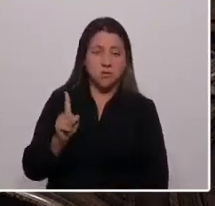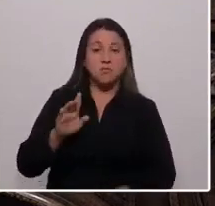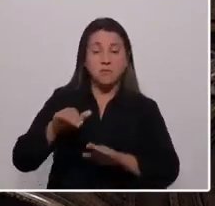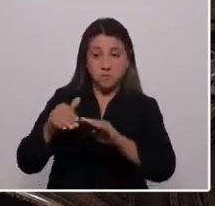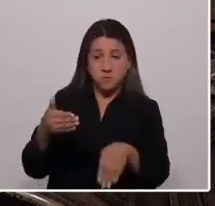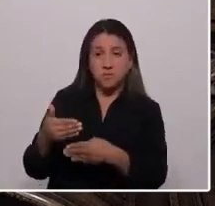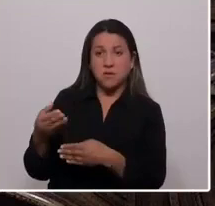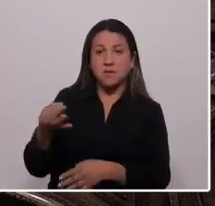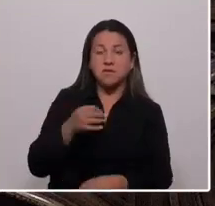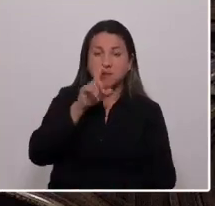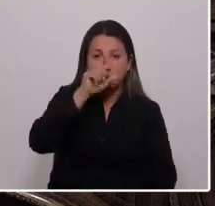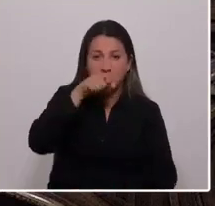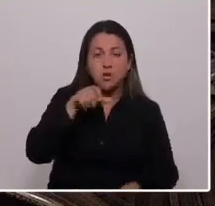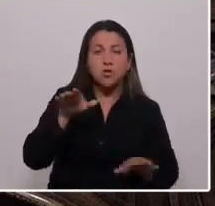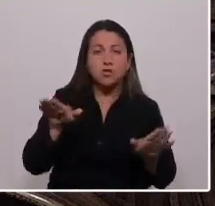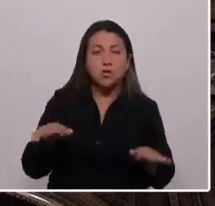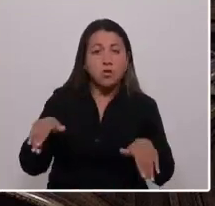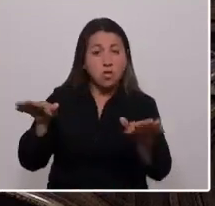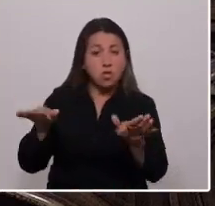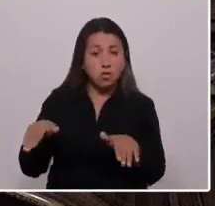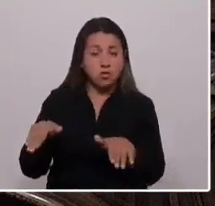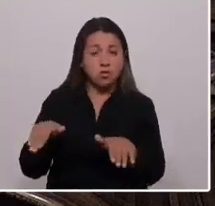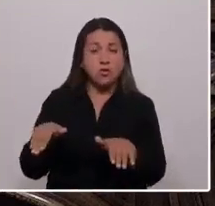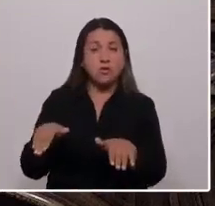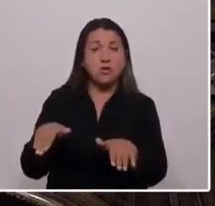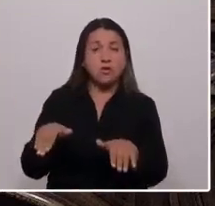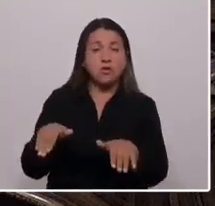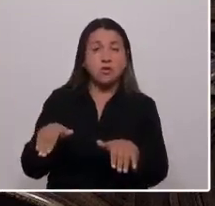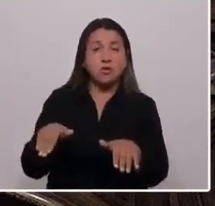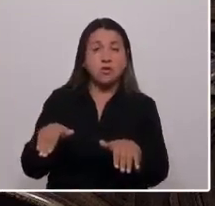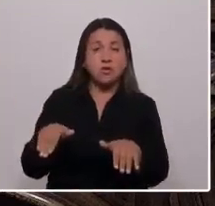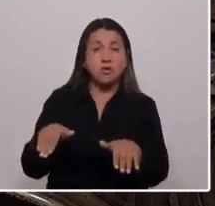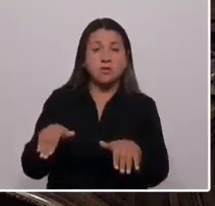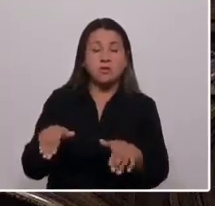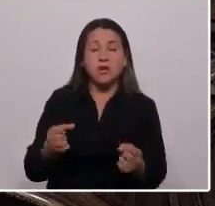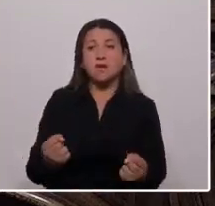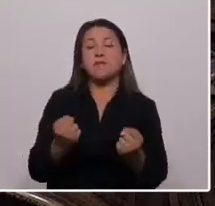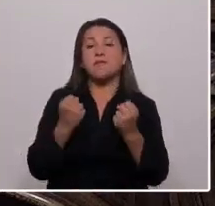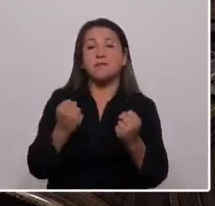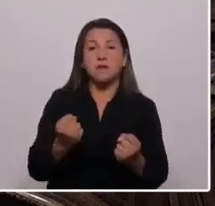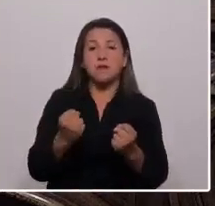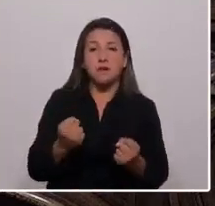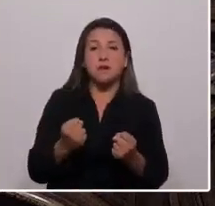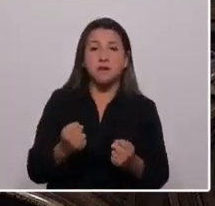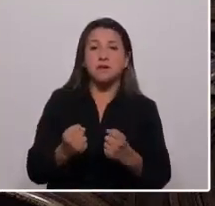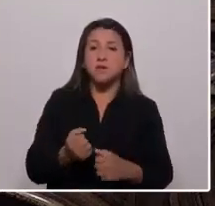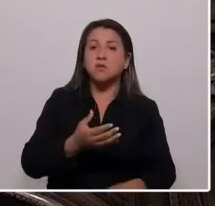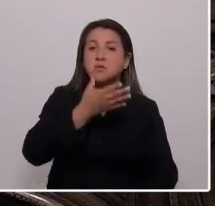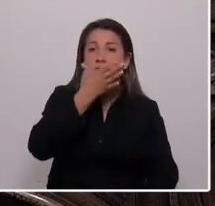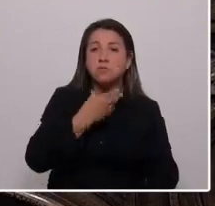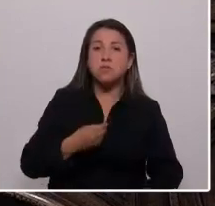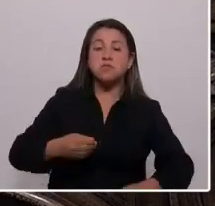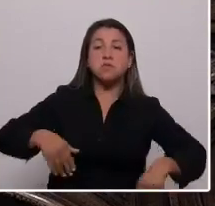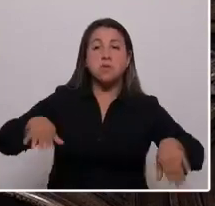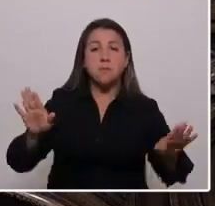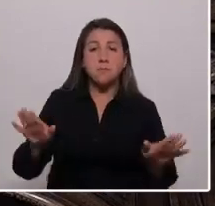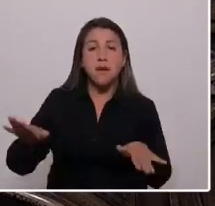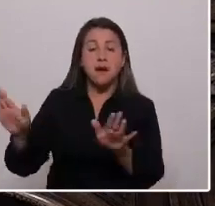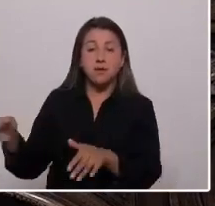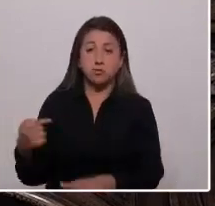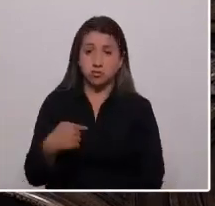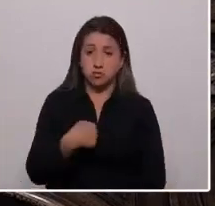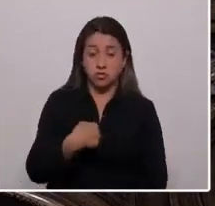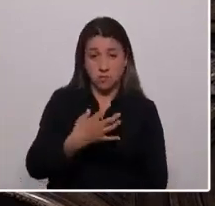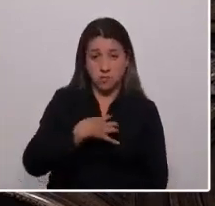cóndor al fin es solamente un hermoso buitre, y yo no le temo a los